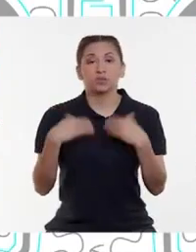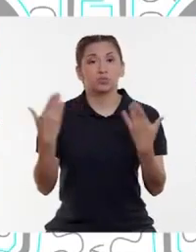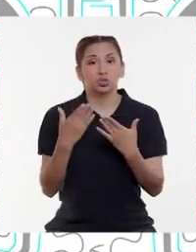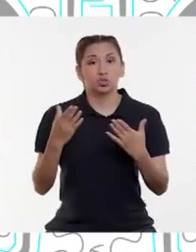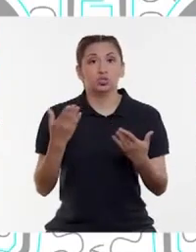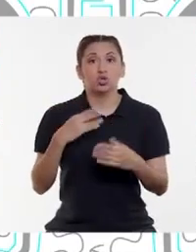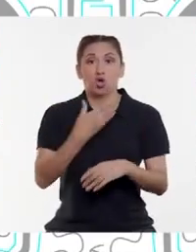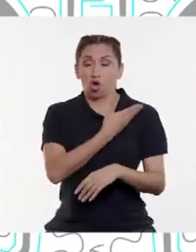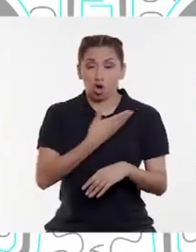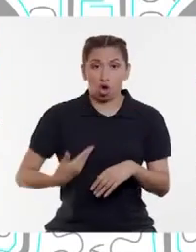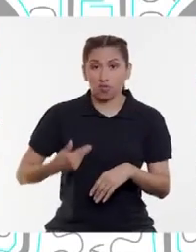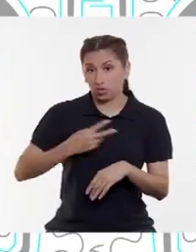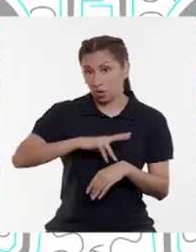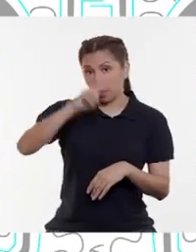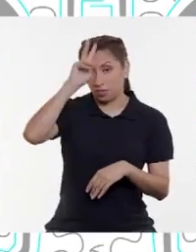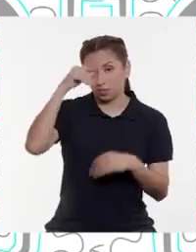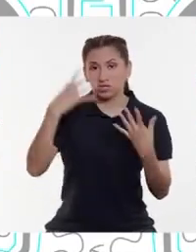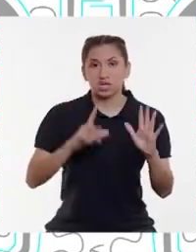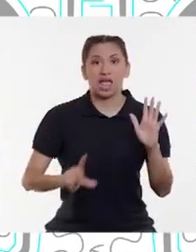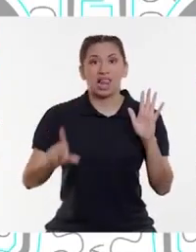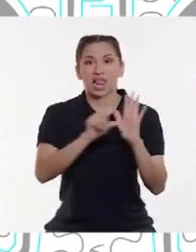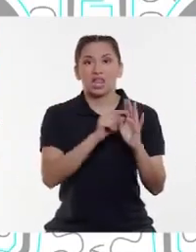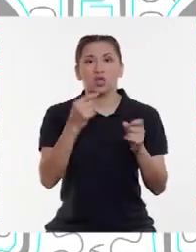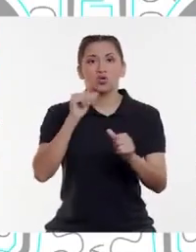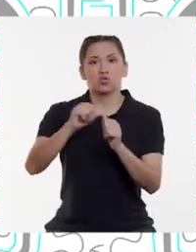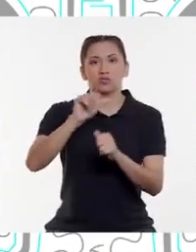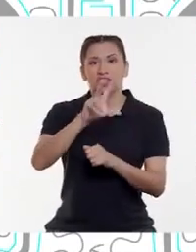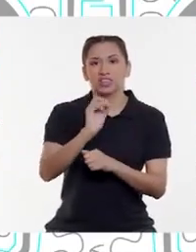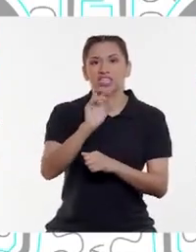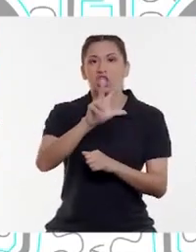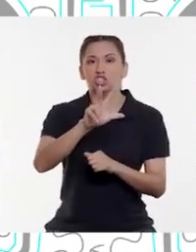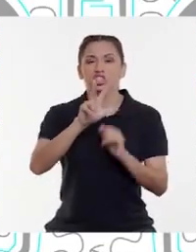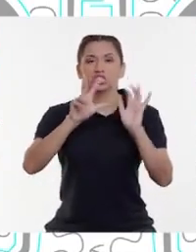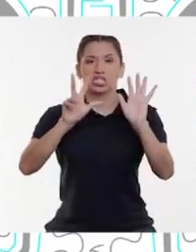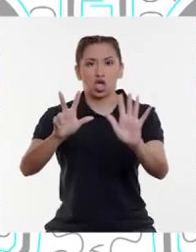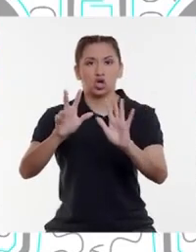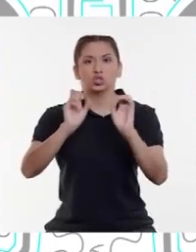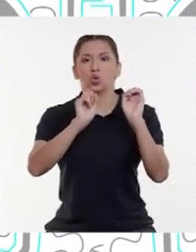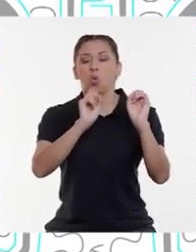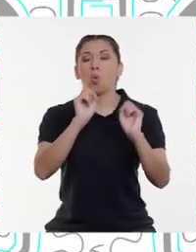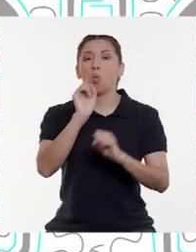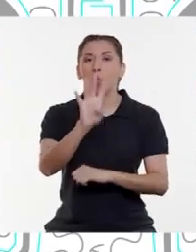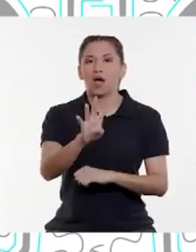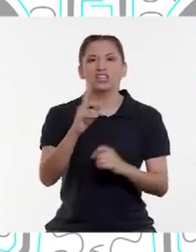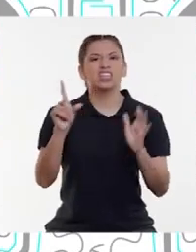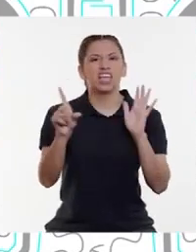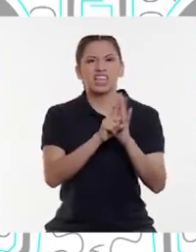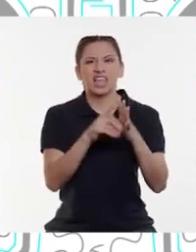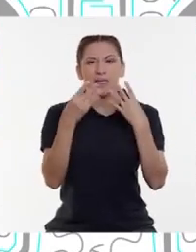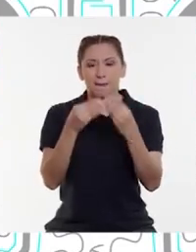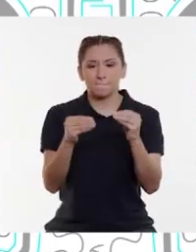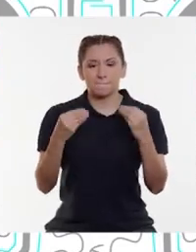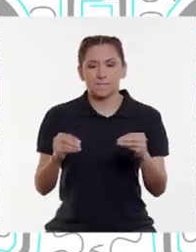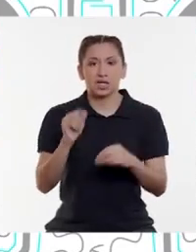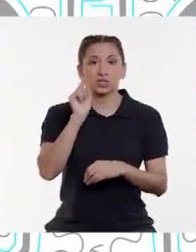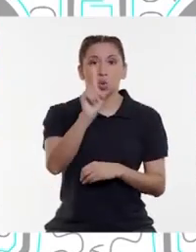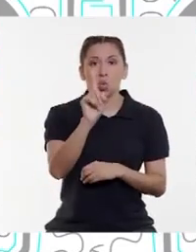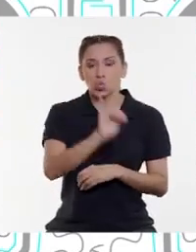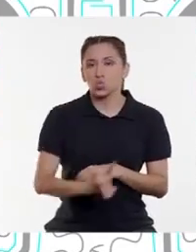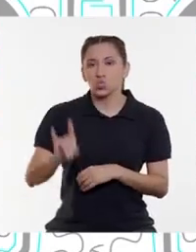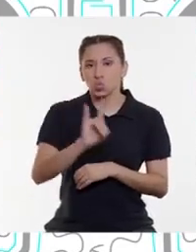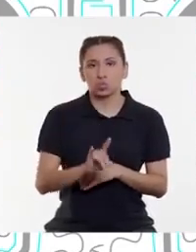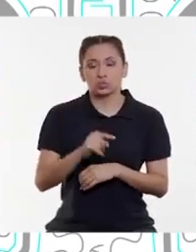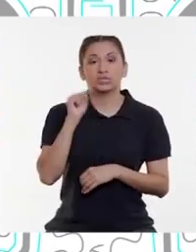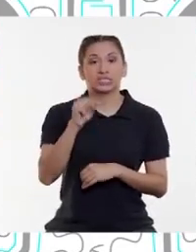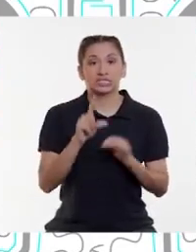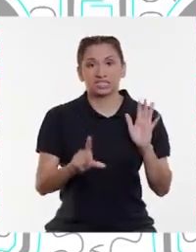el Estado peruano promulgó en su momento la Ley número 30884, también conocida como Ley de Plástico de un Solo